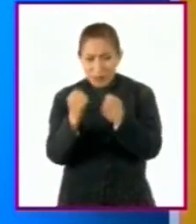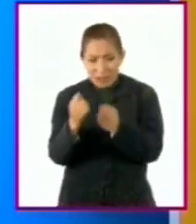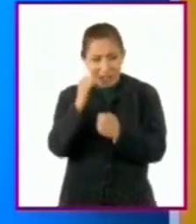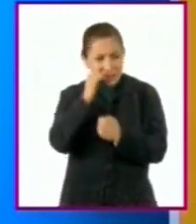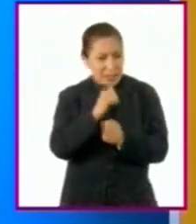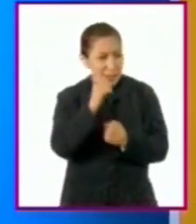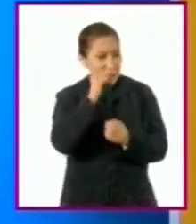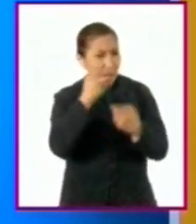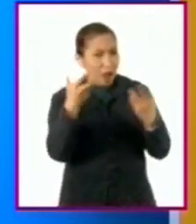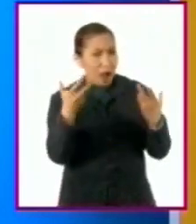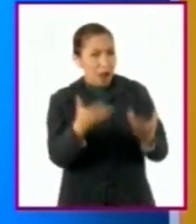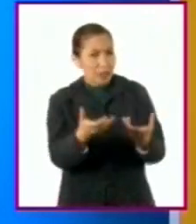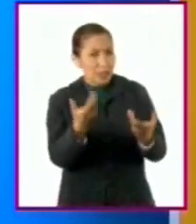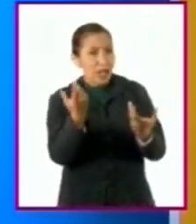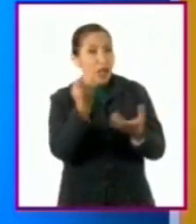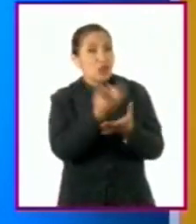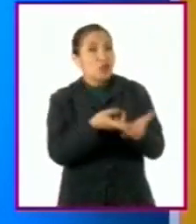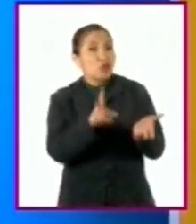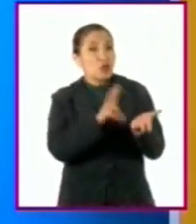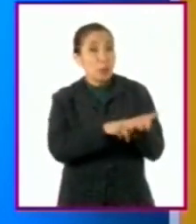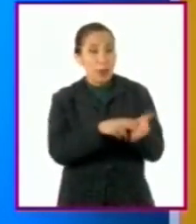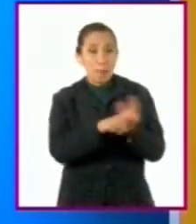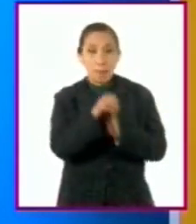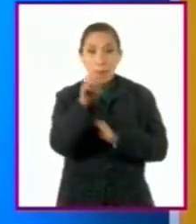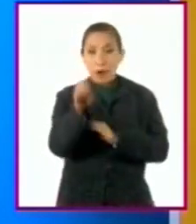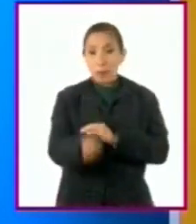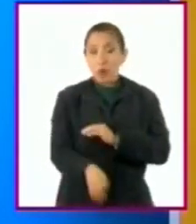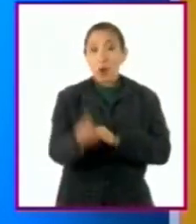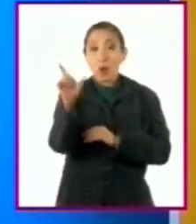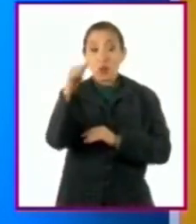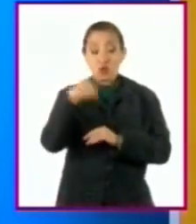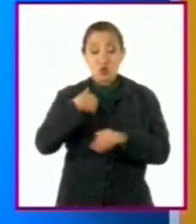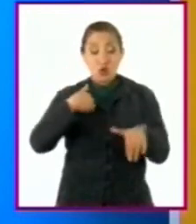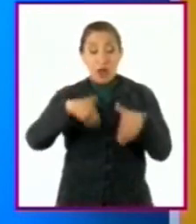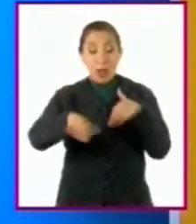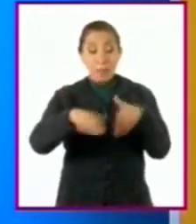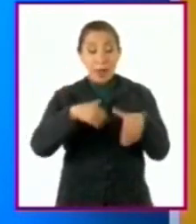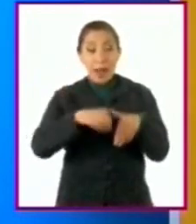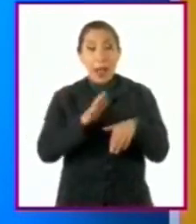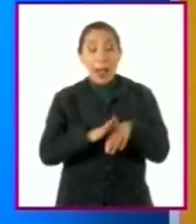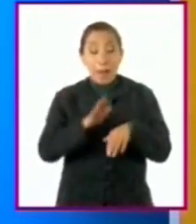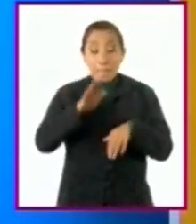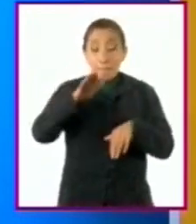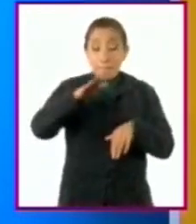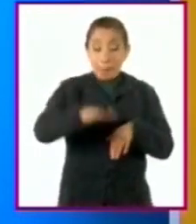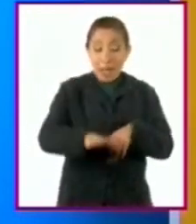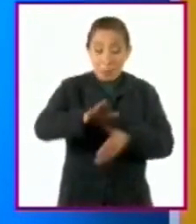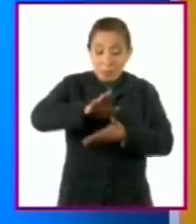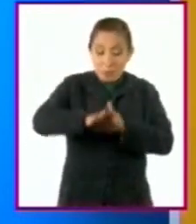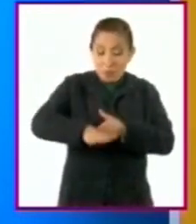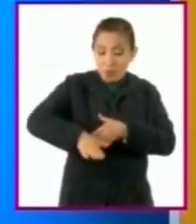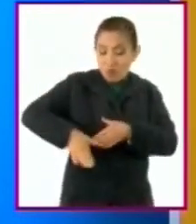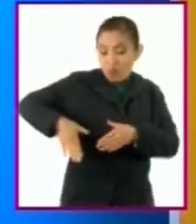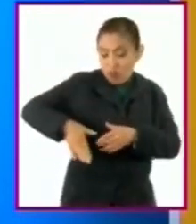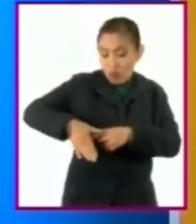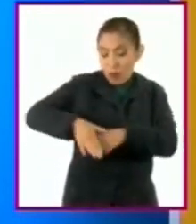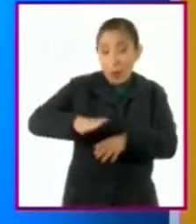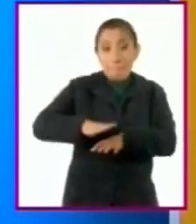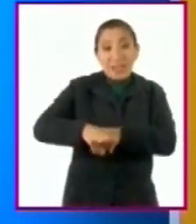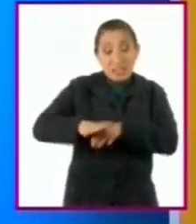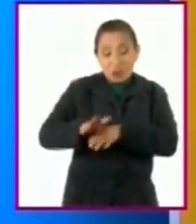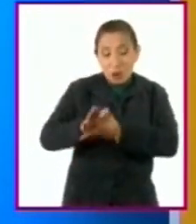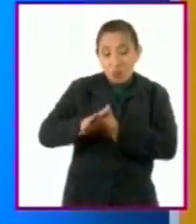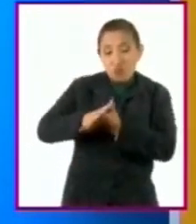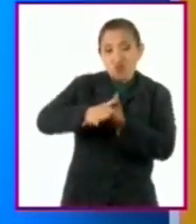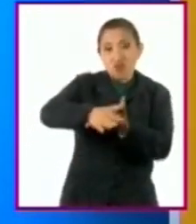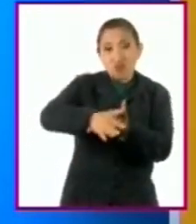siempre actúan en pares. Por ejemplo, cuando caminas, tu pie empuja el piso hacia atrás y el piso empuja tu